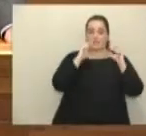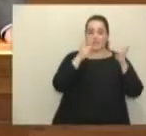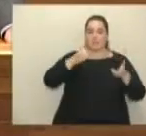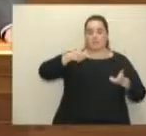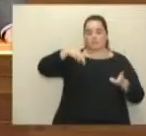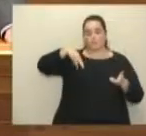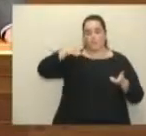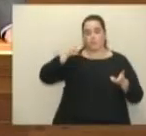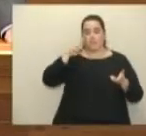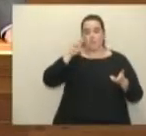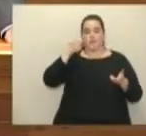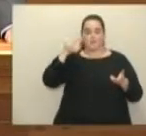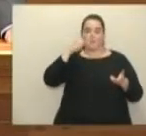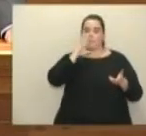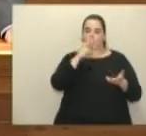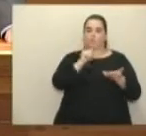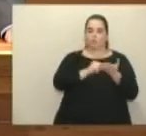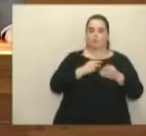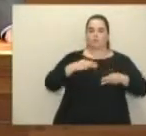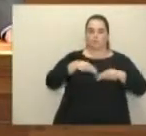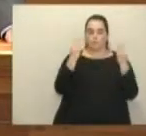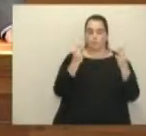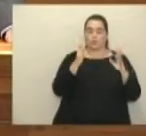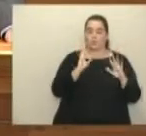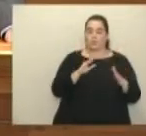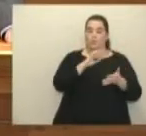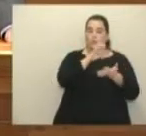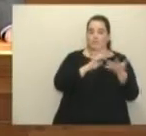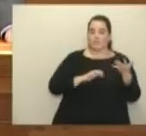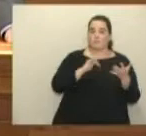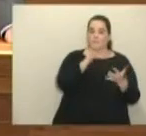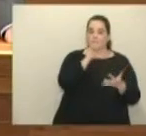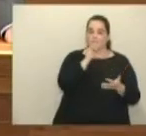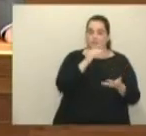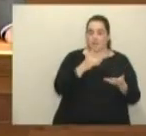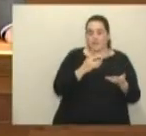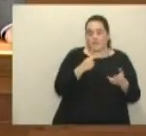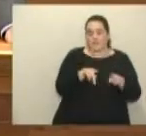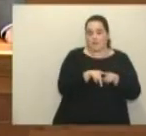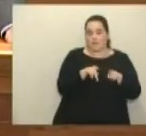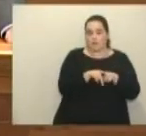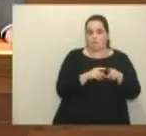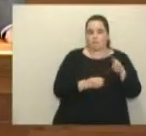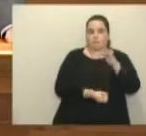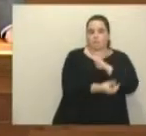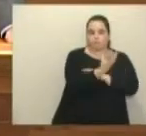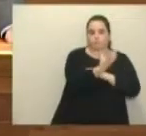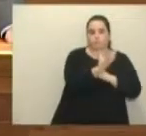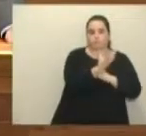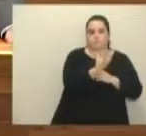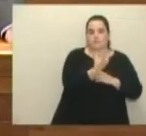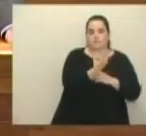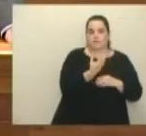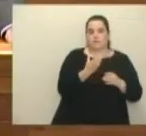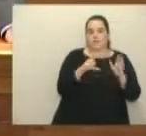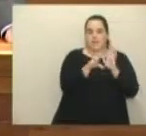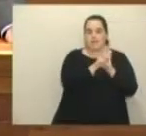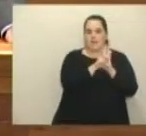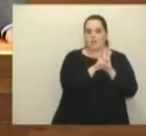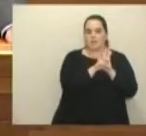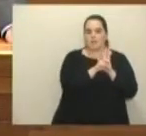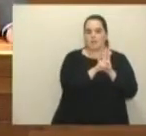la contratación pública y que está pendiente, efectivamente, de que sea convertido en realidad, que sea trasladado a la legislación